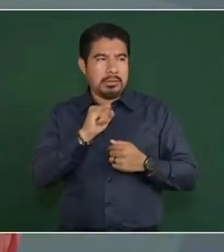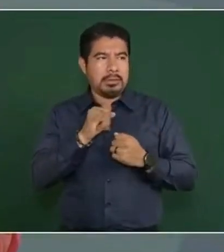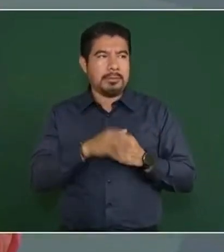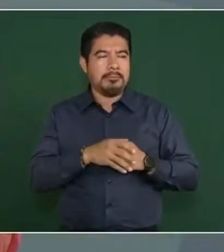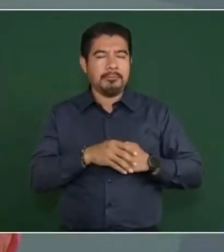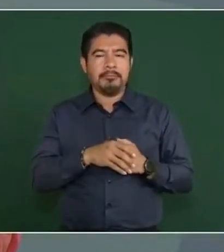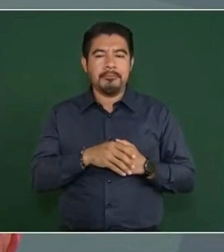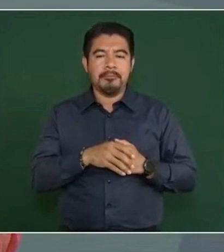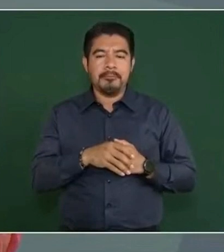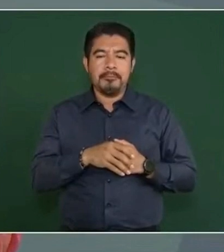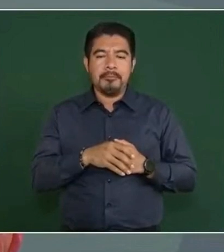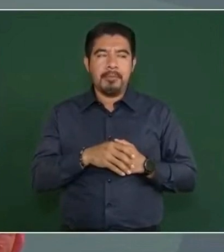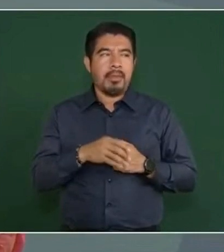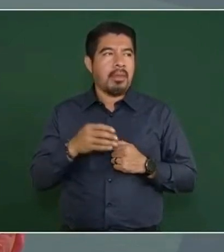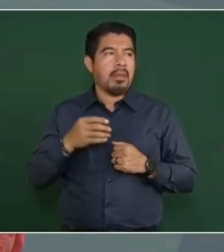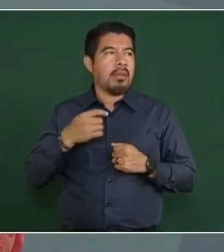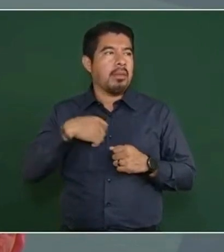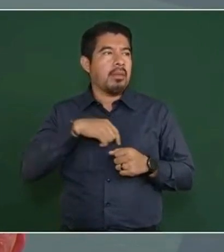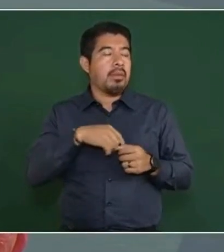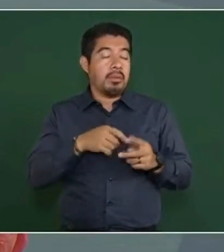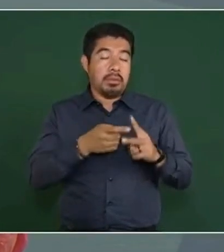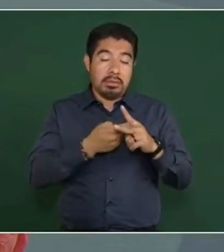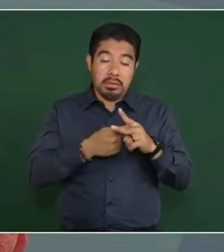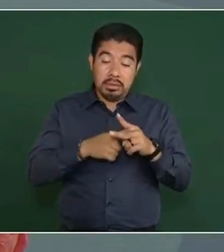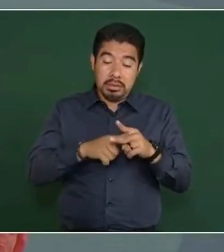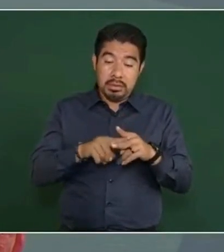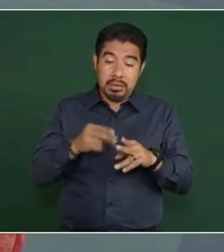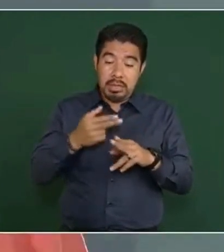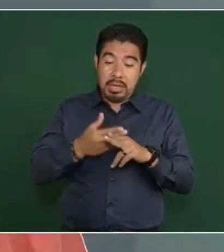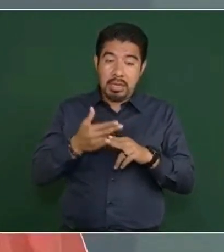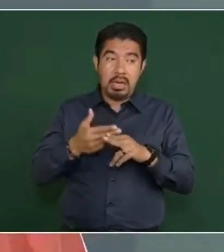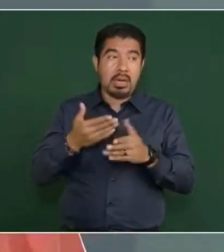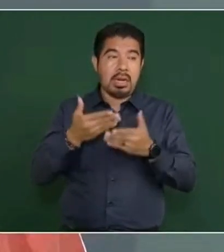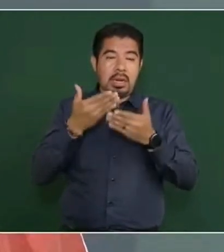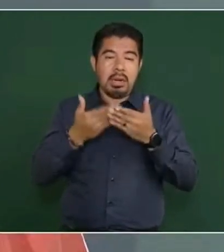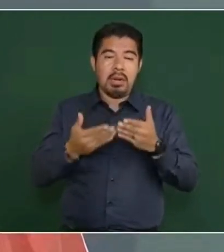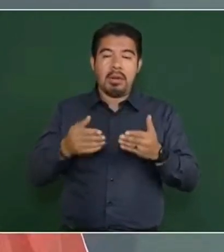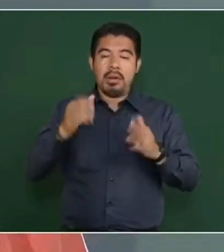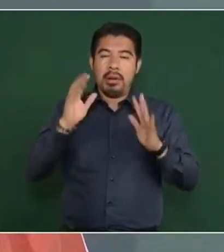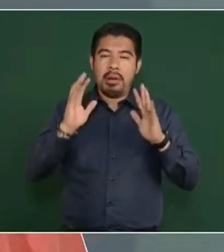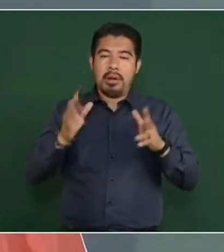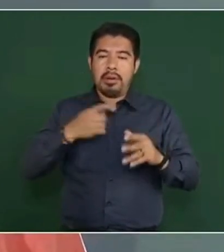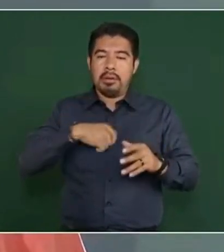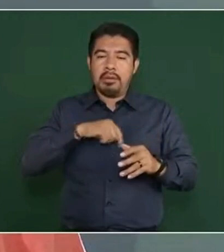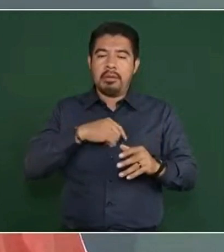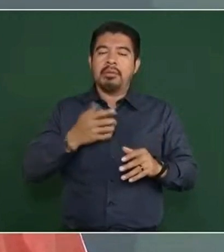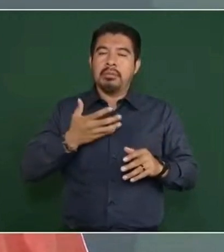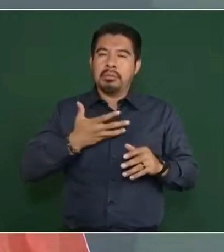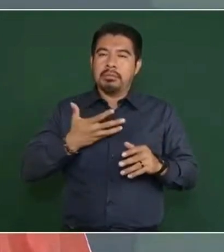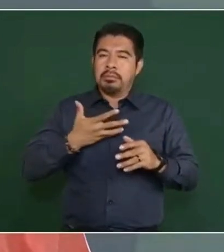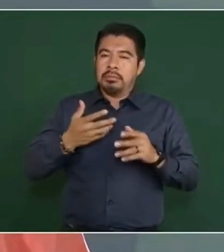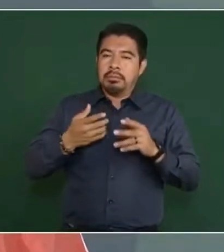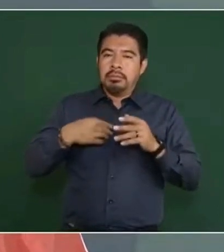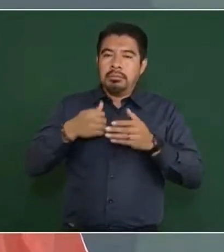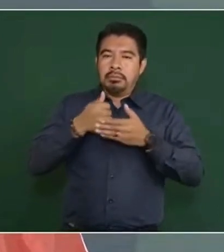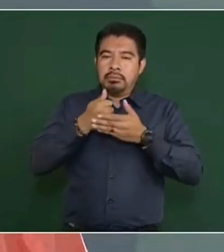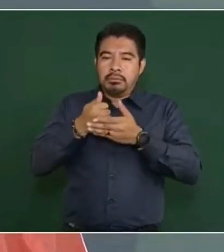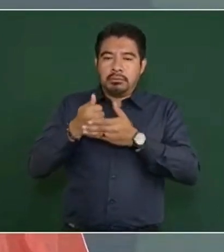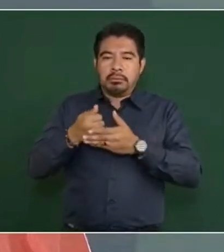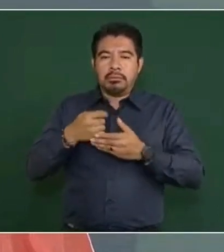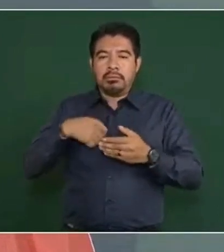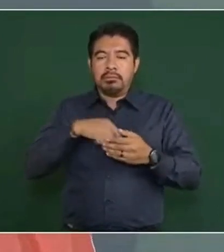que se inició hasta ahora. Ayudado. Habían